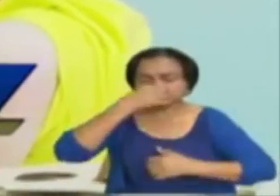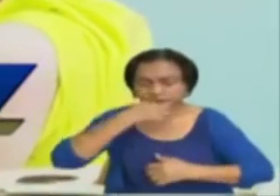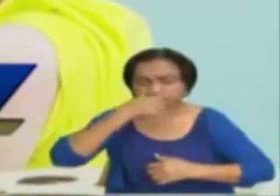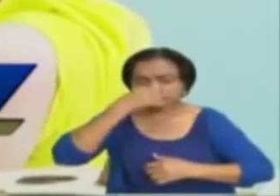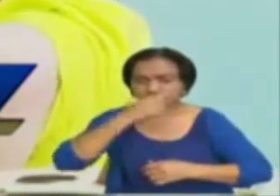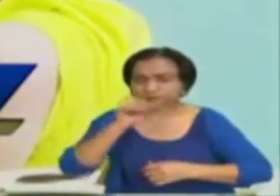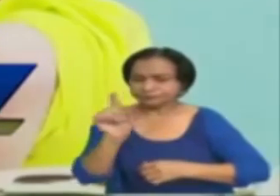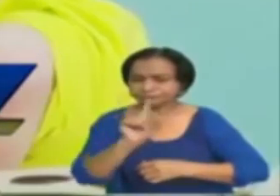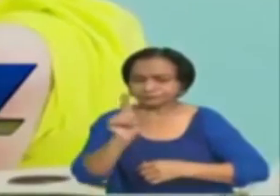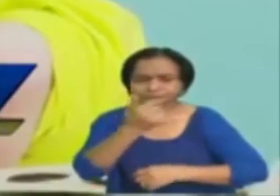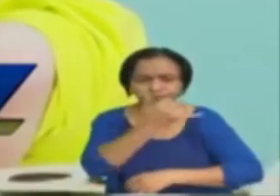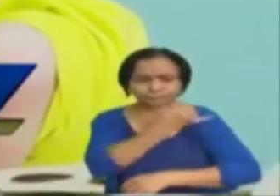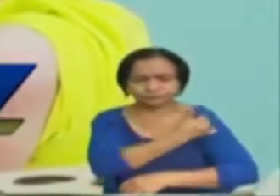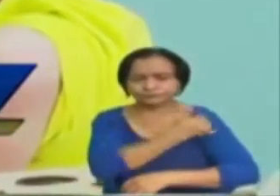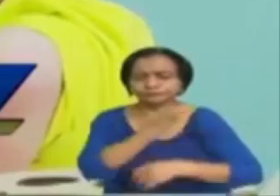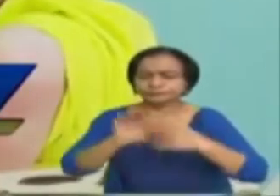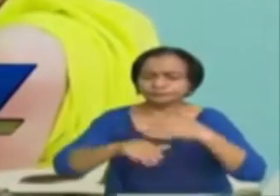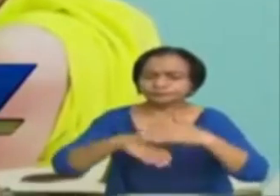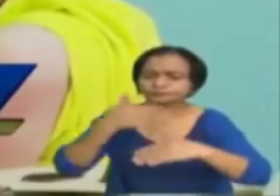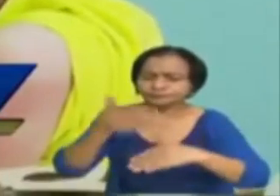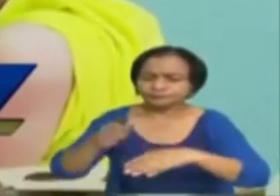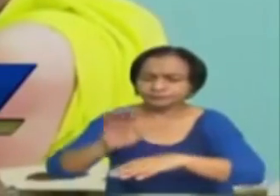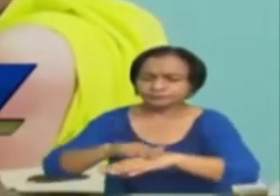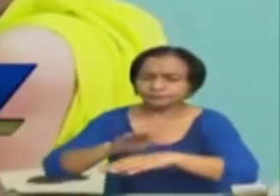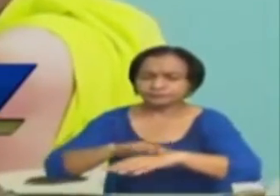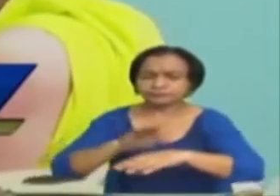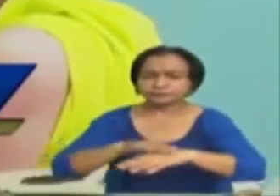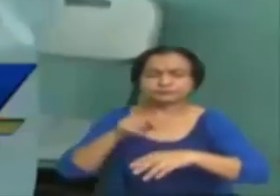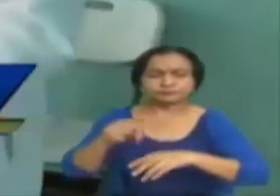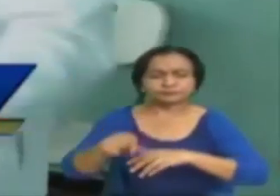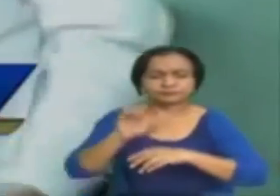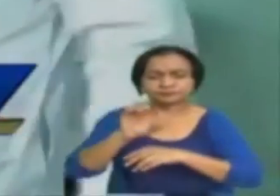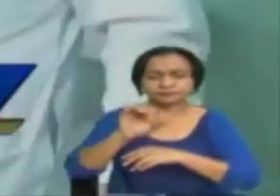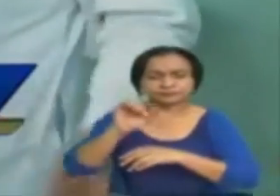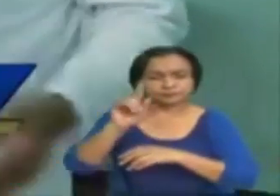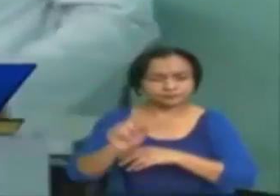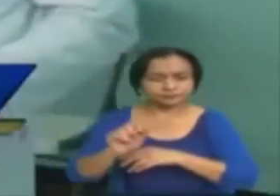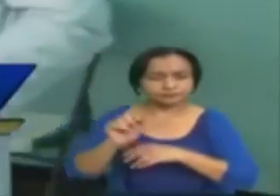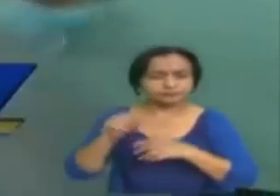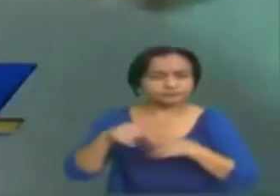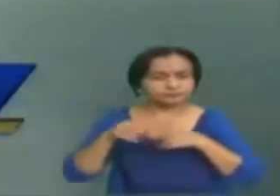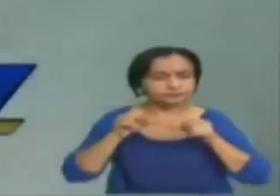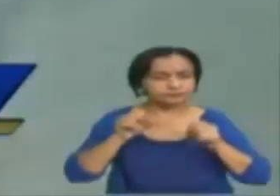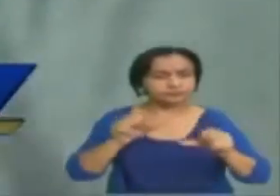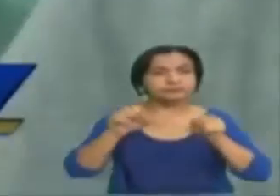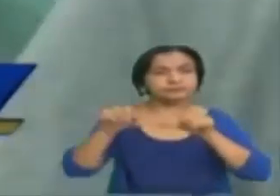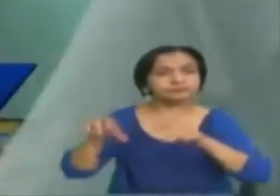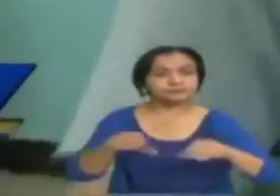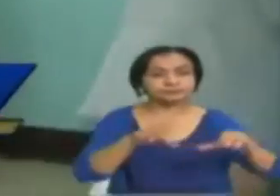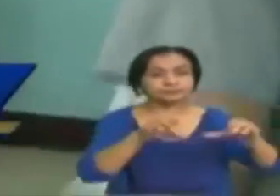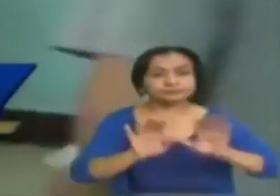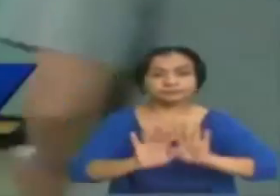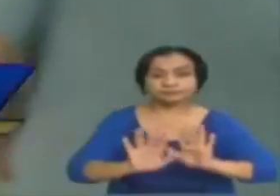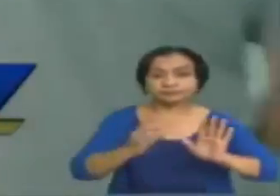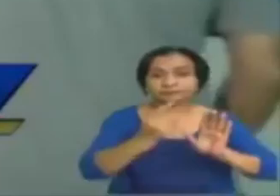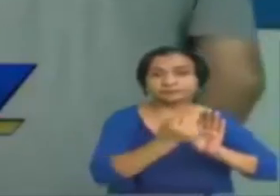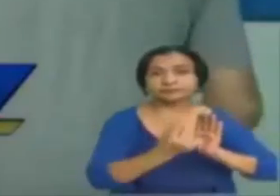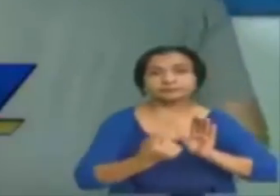inoculando en centros hospitalarios de Chinandega y Managua, dijo la vocera del gobierno Rosario Murillo. Queremos